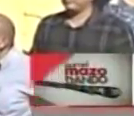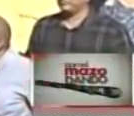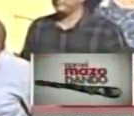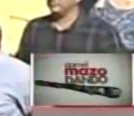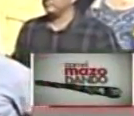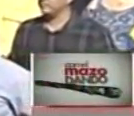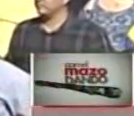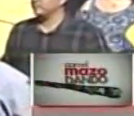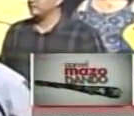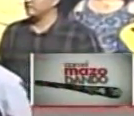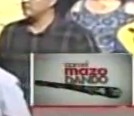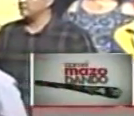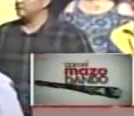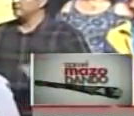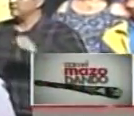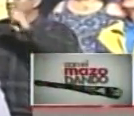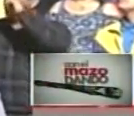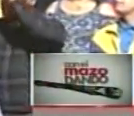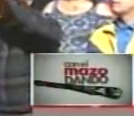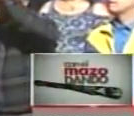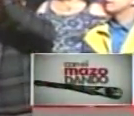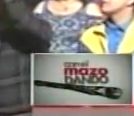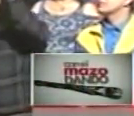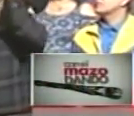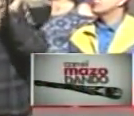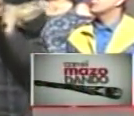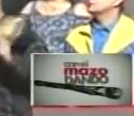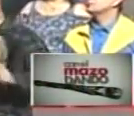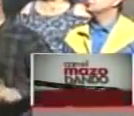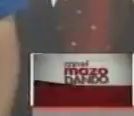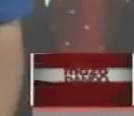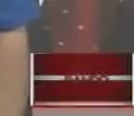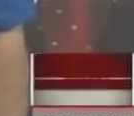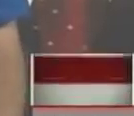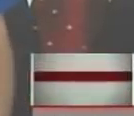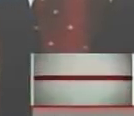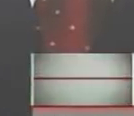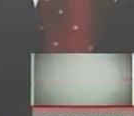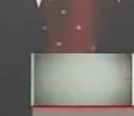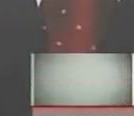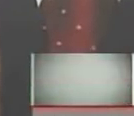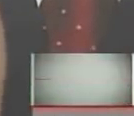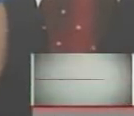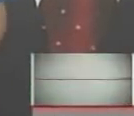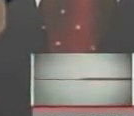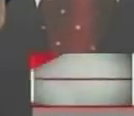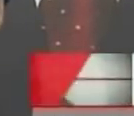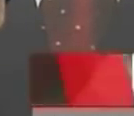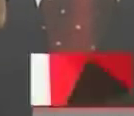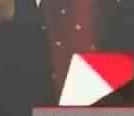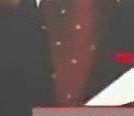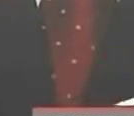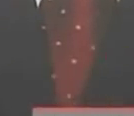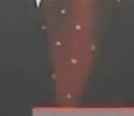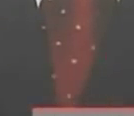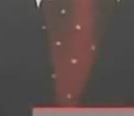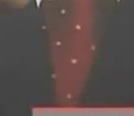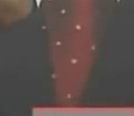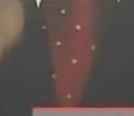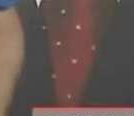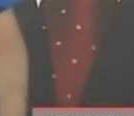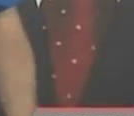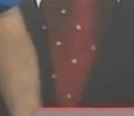tema que trataban de involucrar a nuestro primer actor constituyente, gran